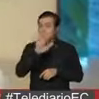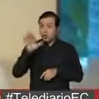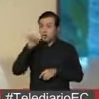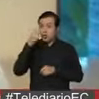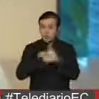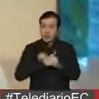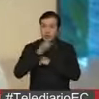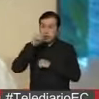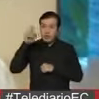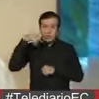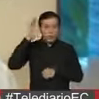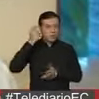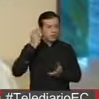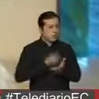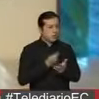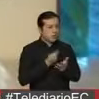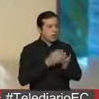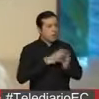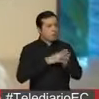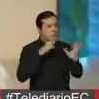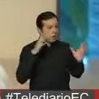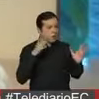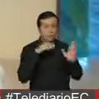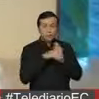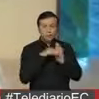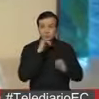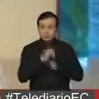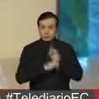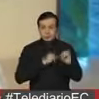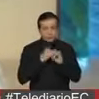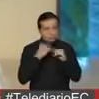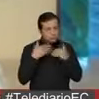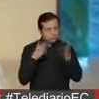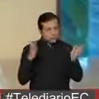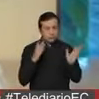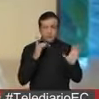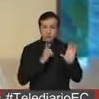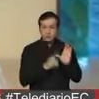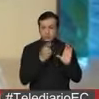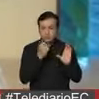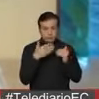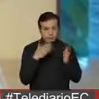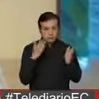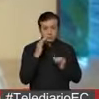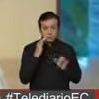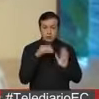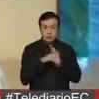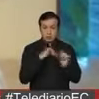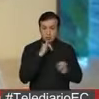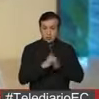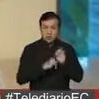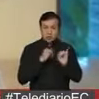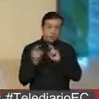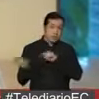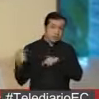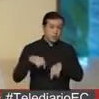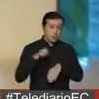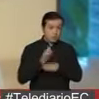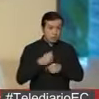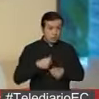exterior, internacionalizar la banca, abrir el mercado de capitales para que la banca internacional pueda entrar también al